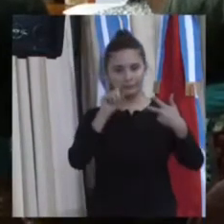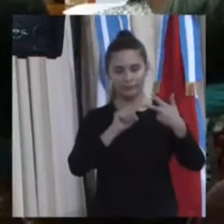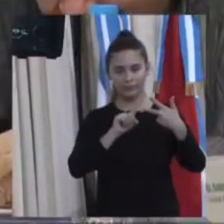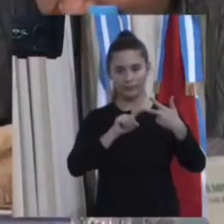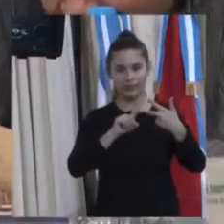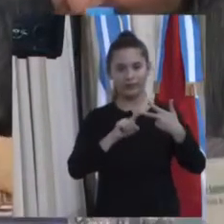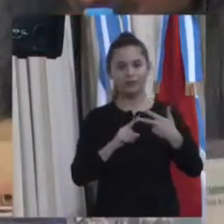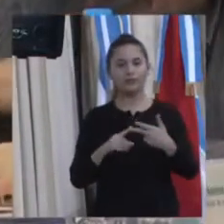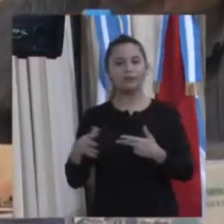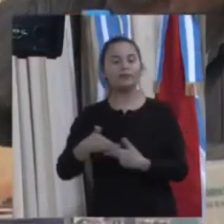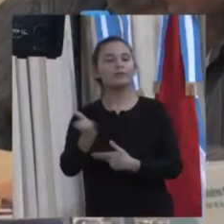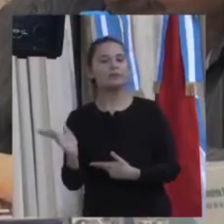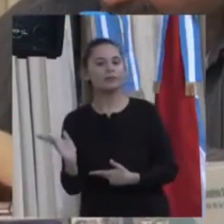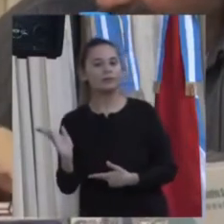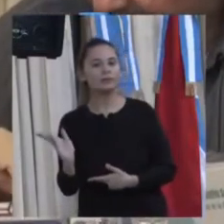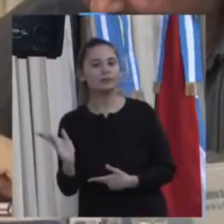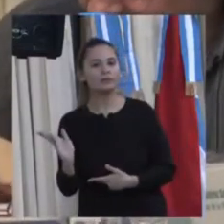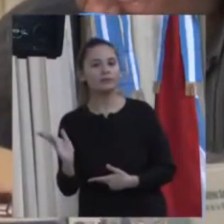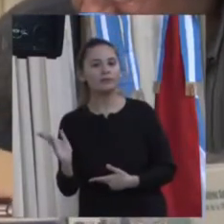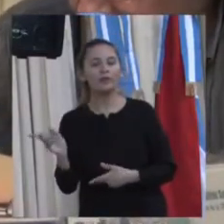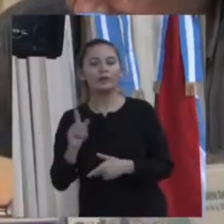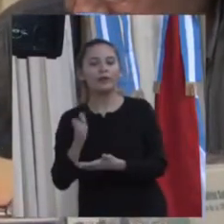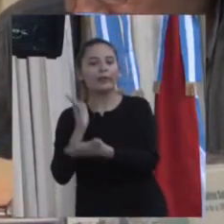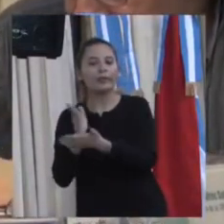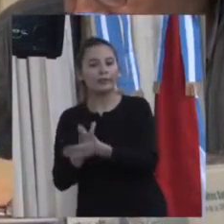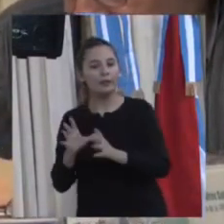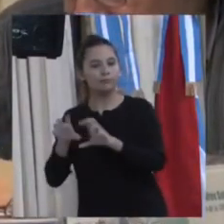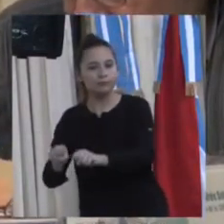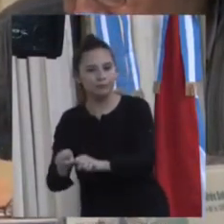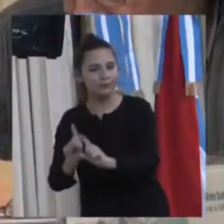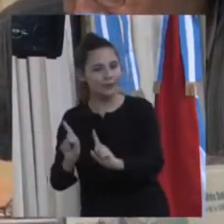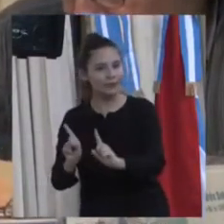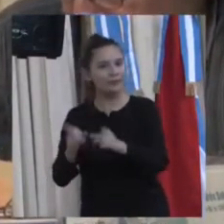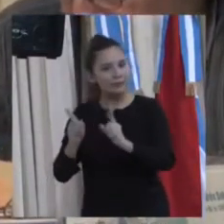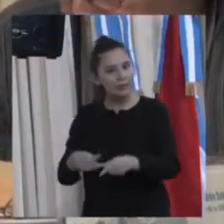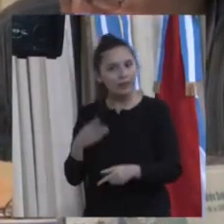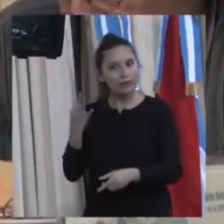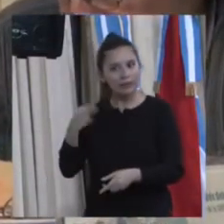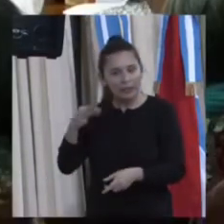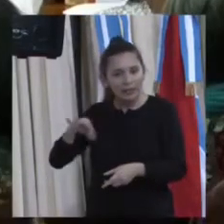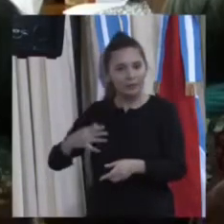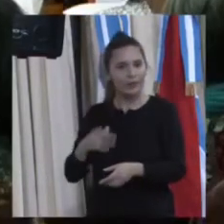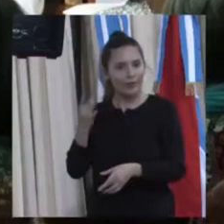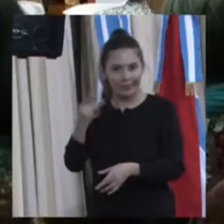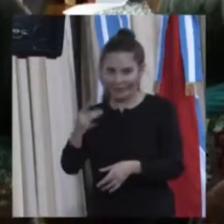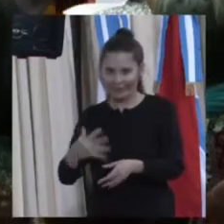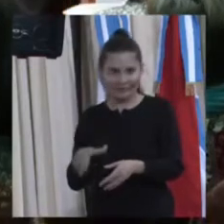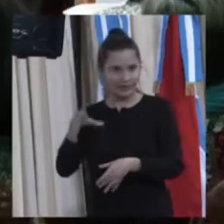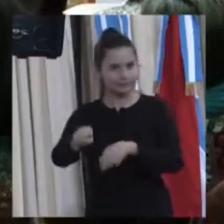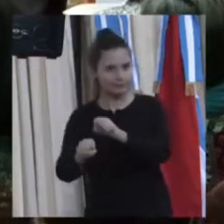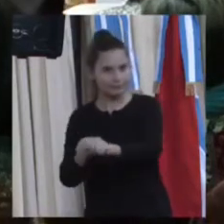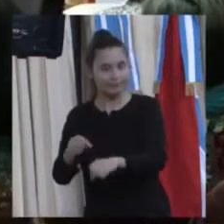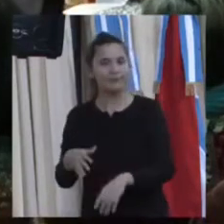función social. Decía Mella, no todo es conquista de derechos, compañeros. También hay que contraer deberes. El alumnado debe hacer